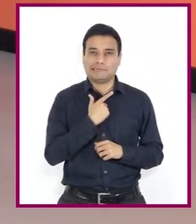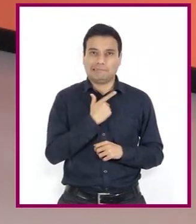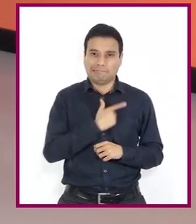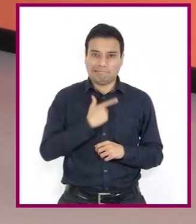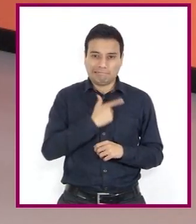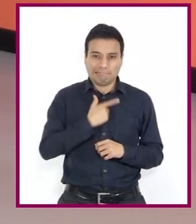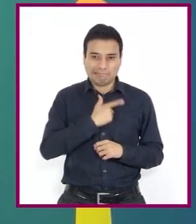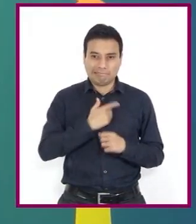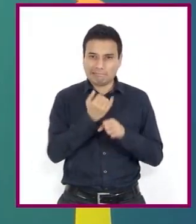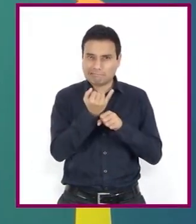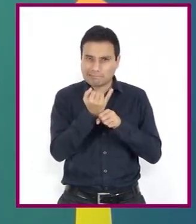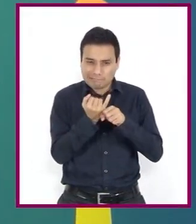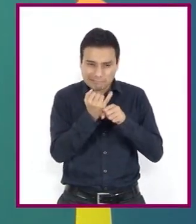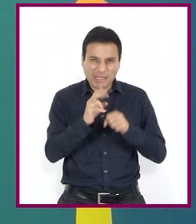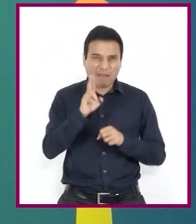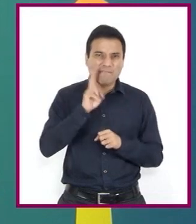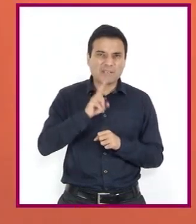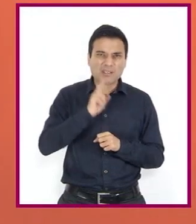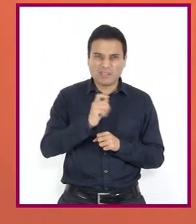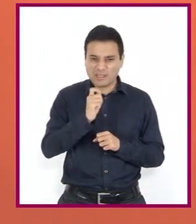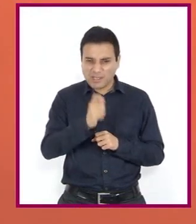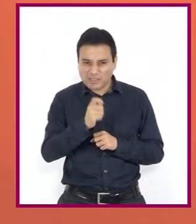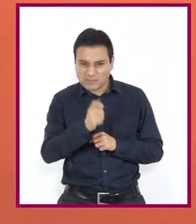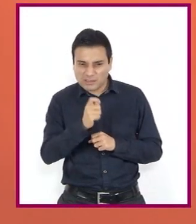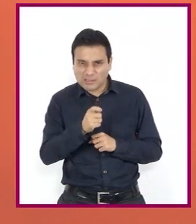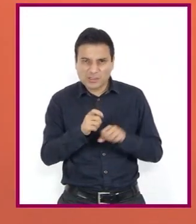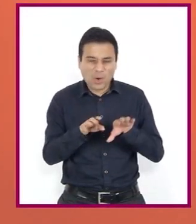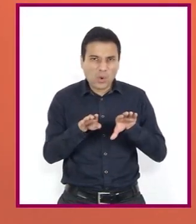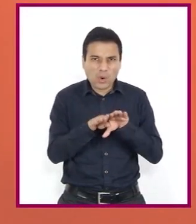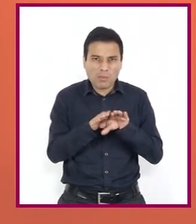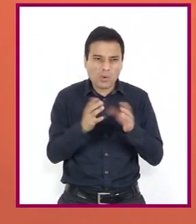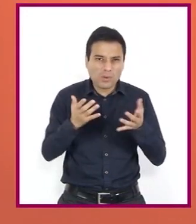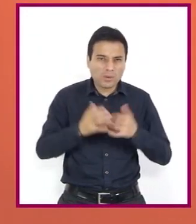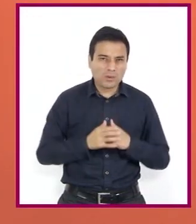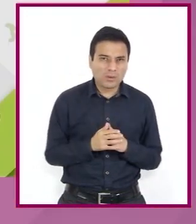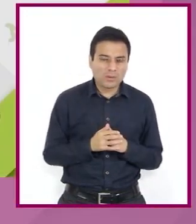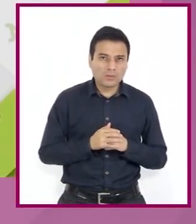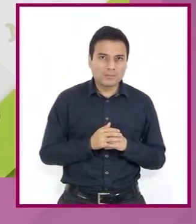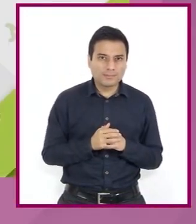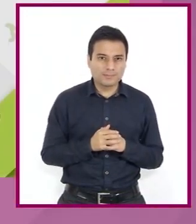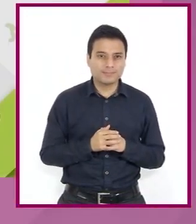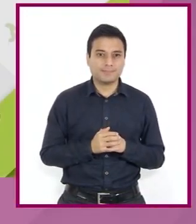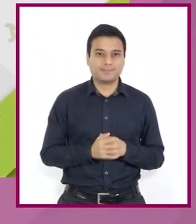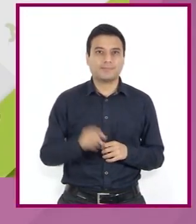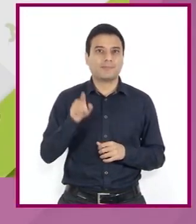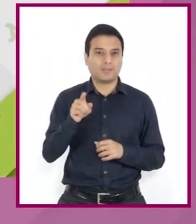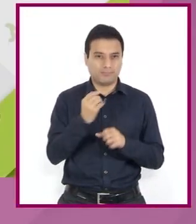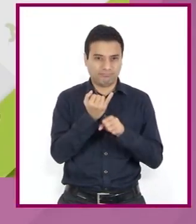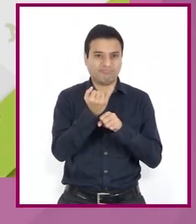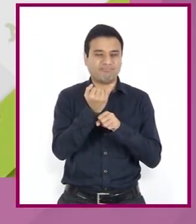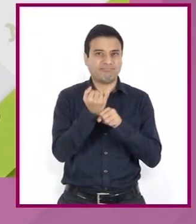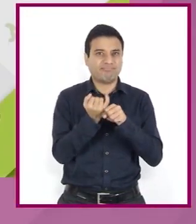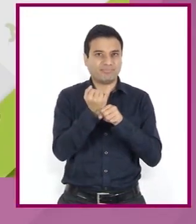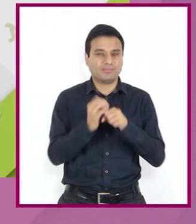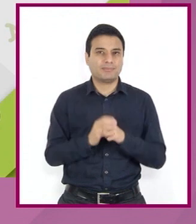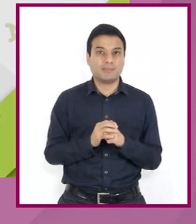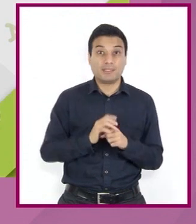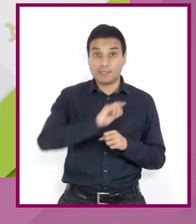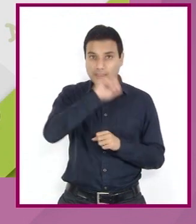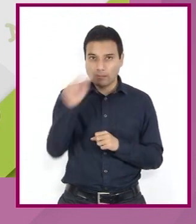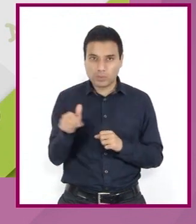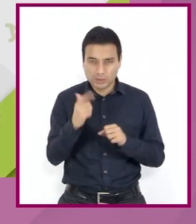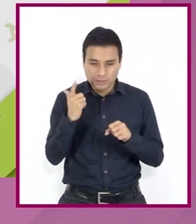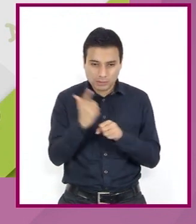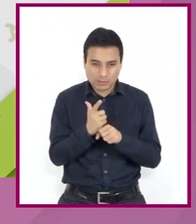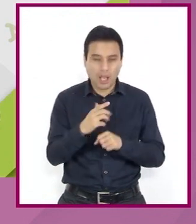y cuestionarse sobre qué había logrado destruir sus cultivos de bacterias y no se dio por vencido hasta que identificó